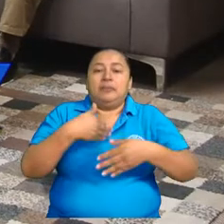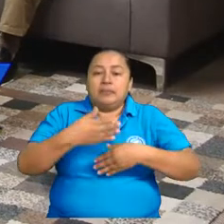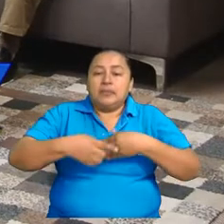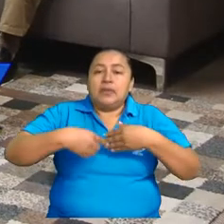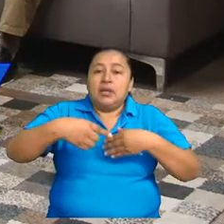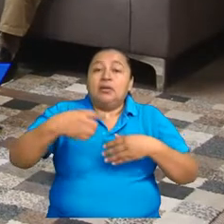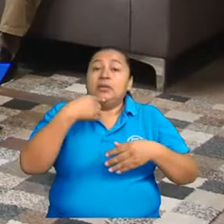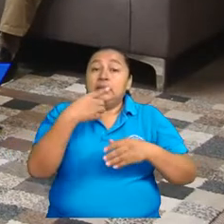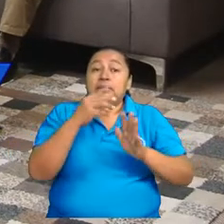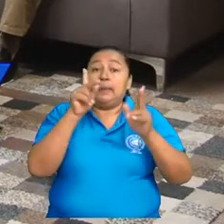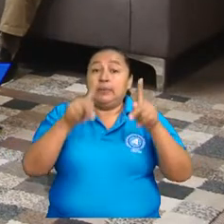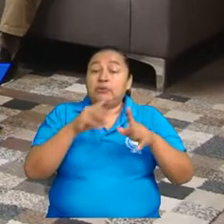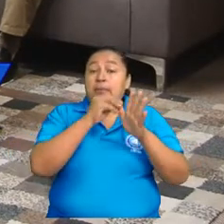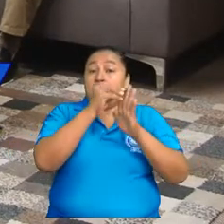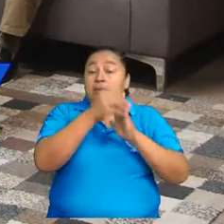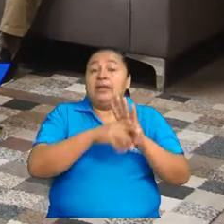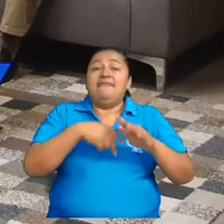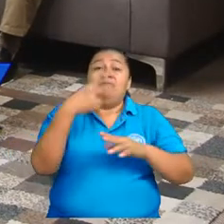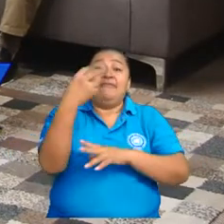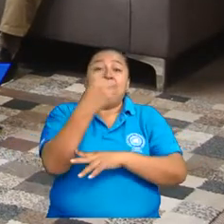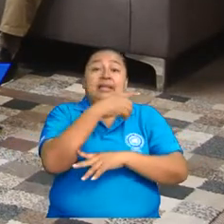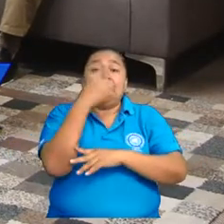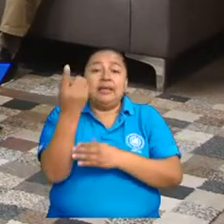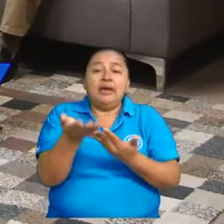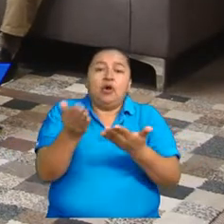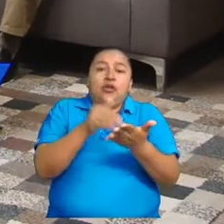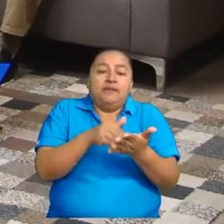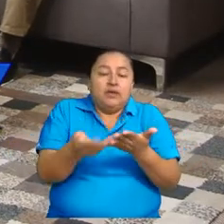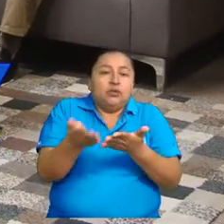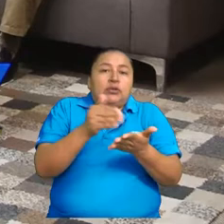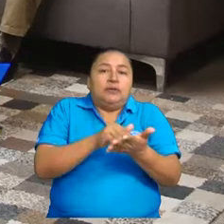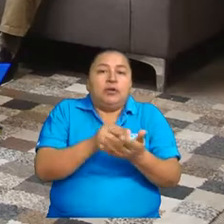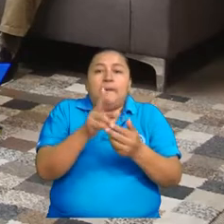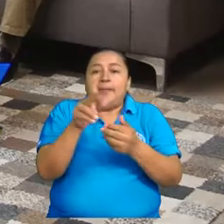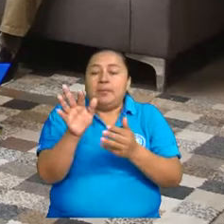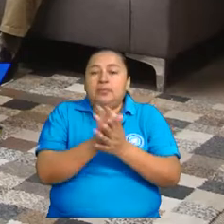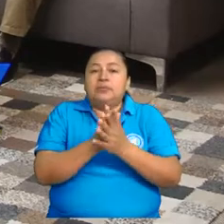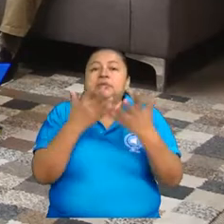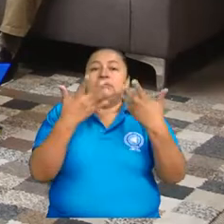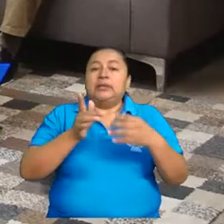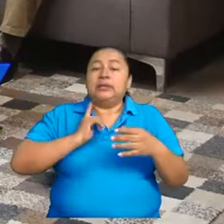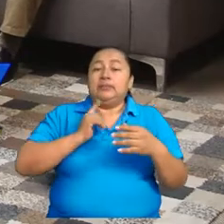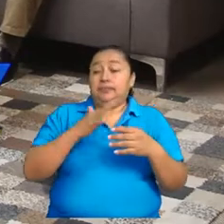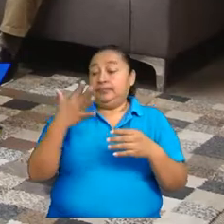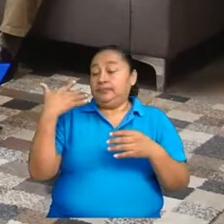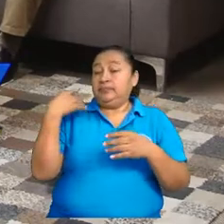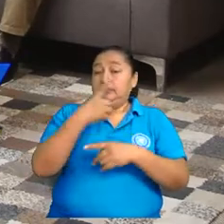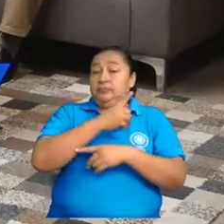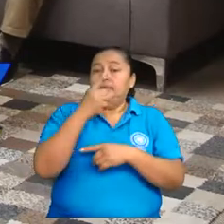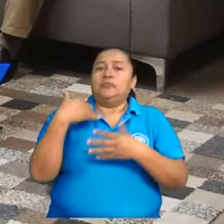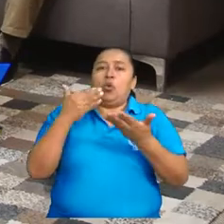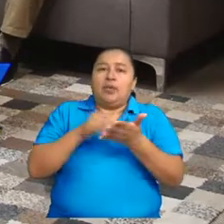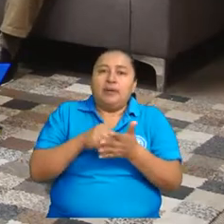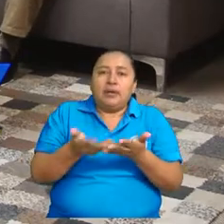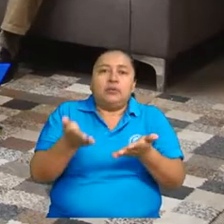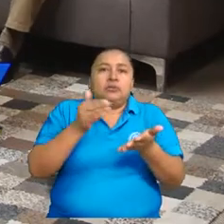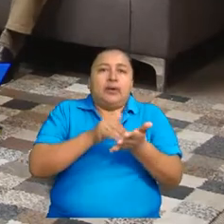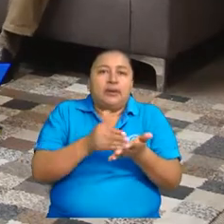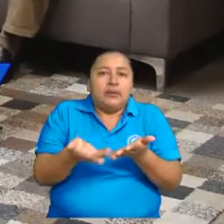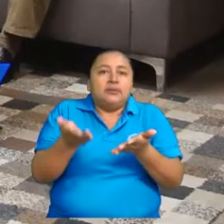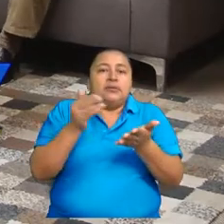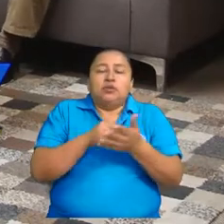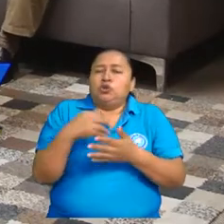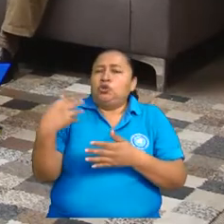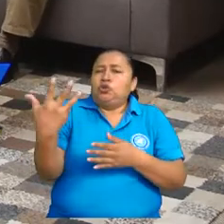dicen los pedagogos, hasta 20 días de estar repitiendo lo mismo. Entonces ya tenemos ya varios días de estar repitiendo de que